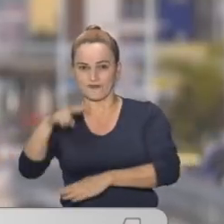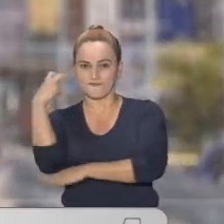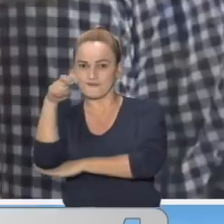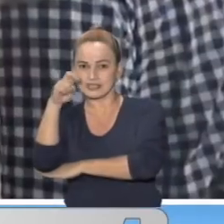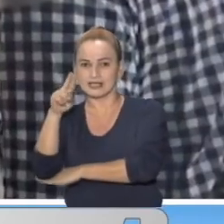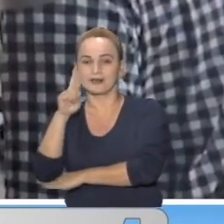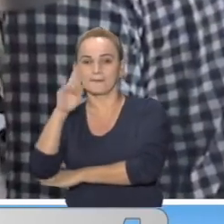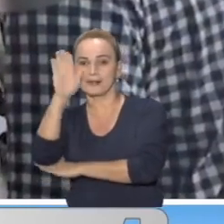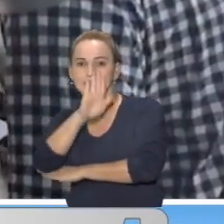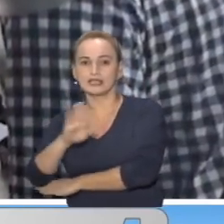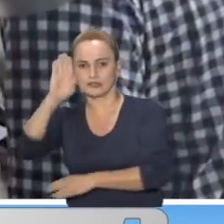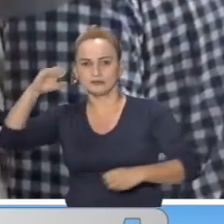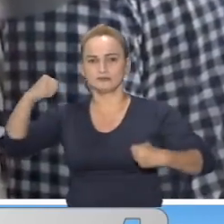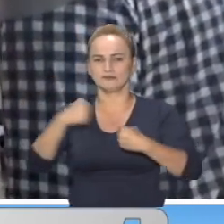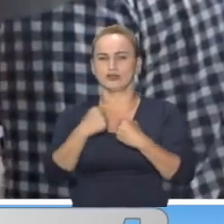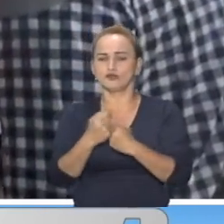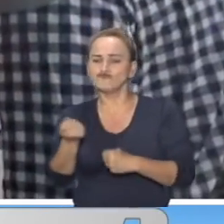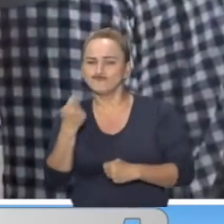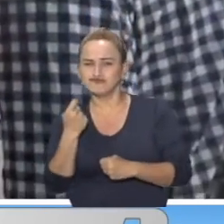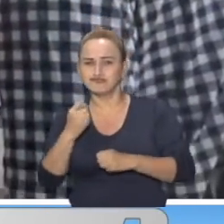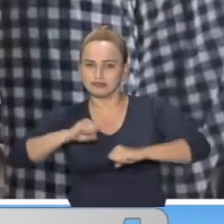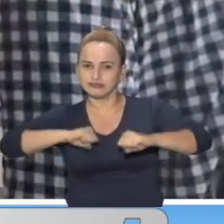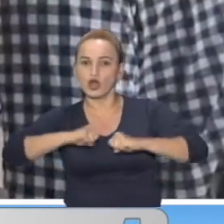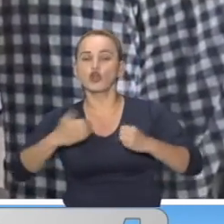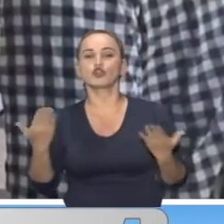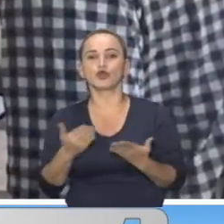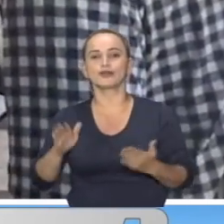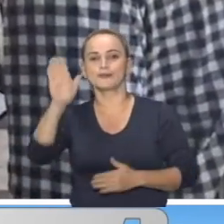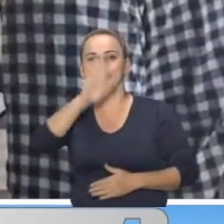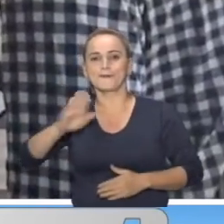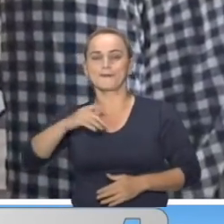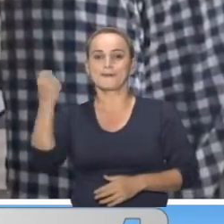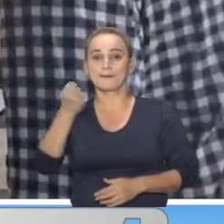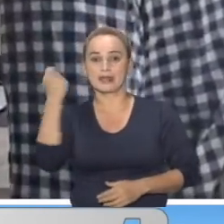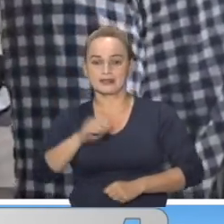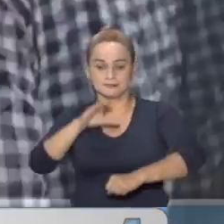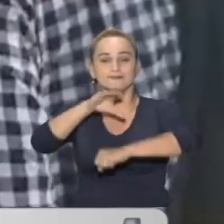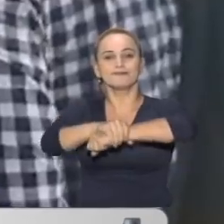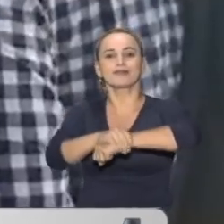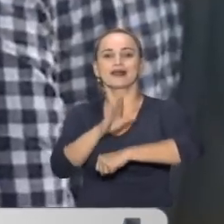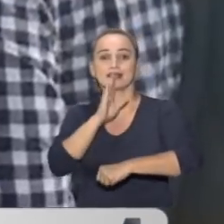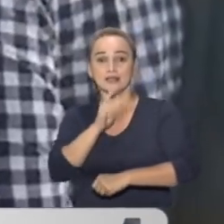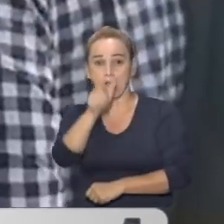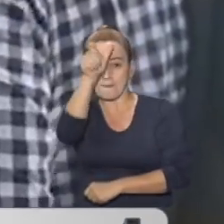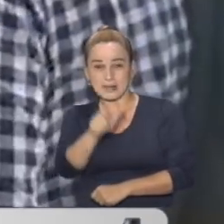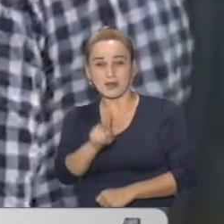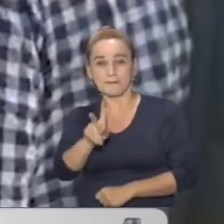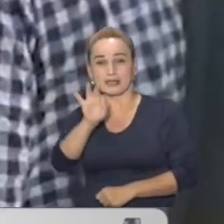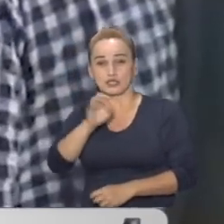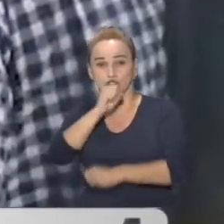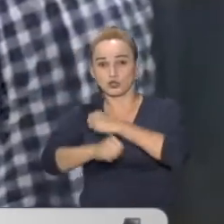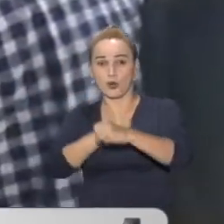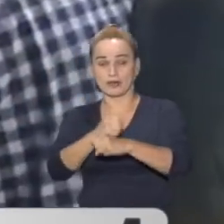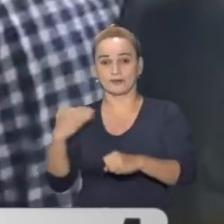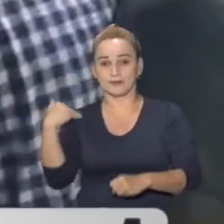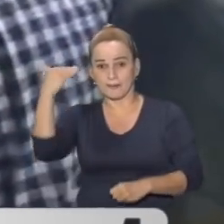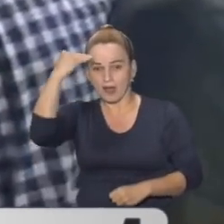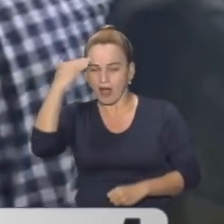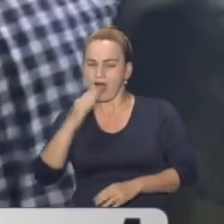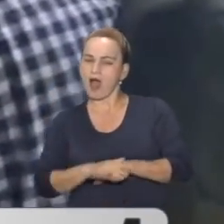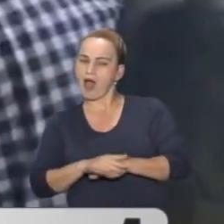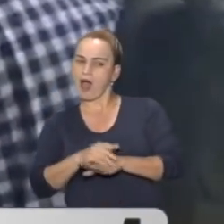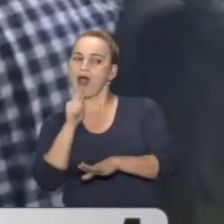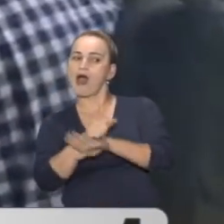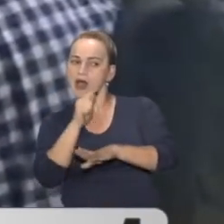General de la Nación y la Policía en las últimas horas en el departamento del Meta, pues capturaron a un sujeto de 28 años de edad,